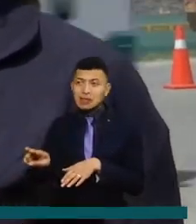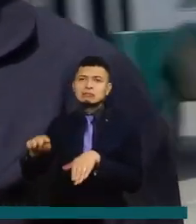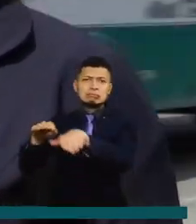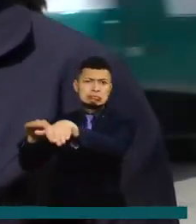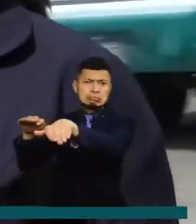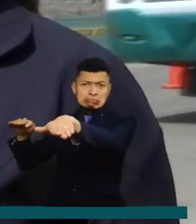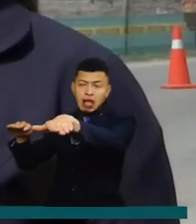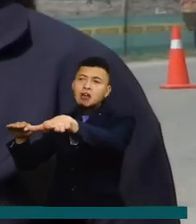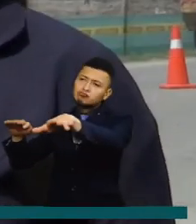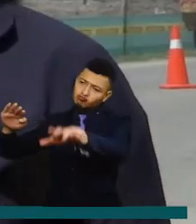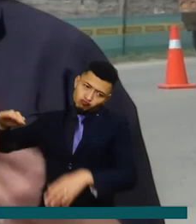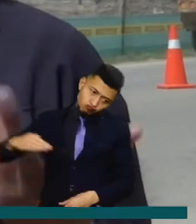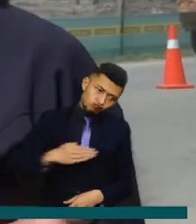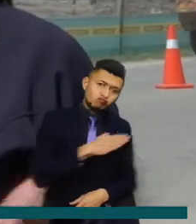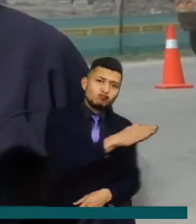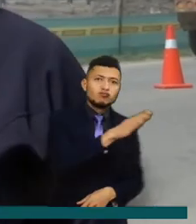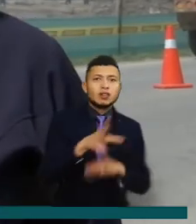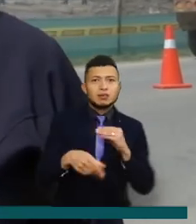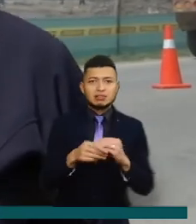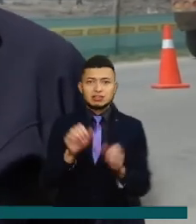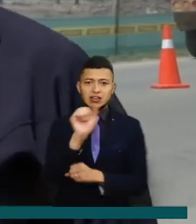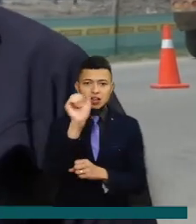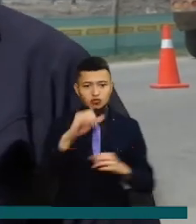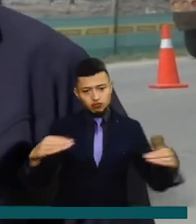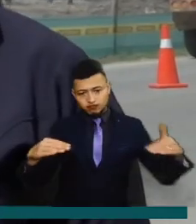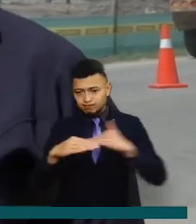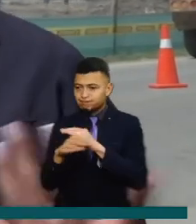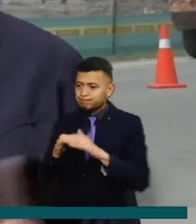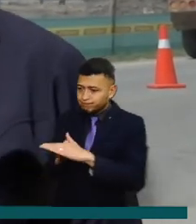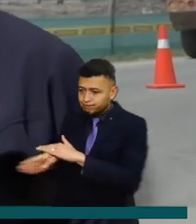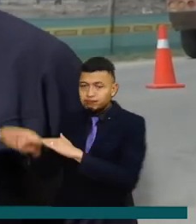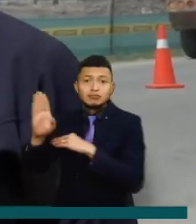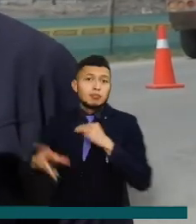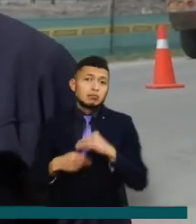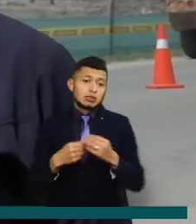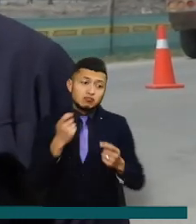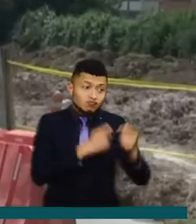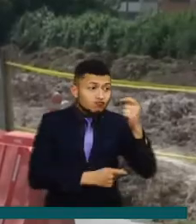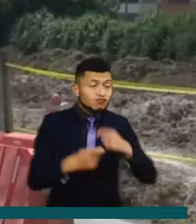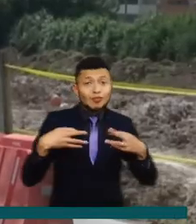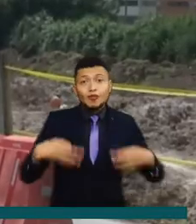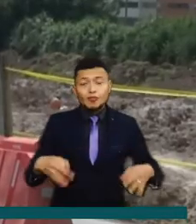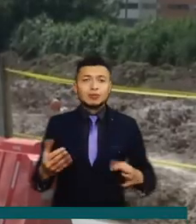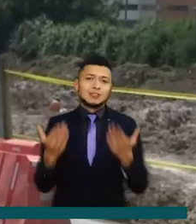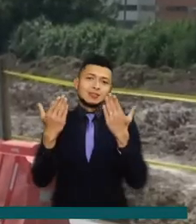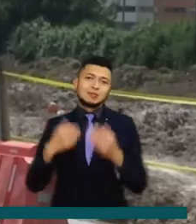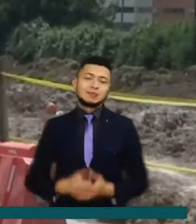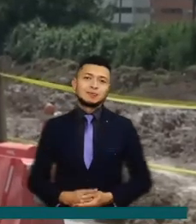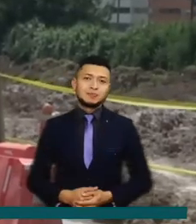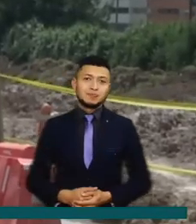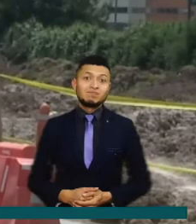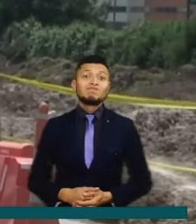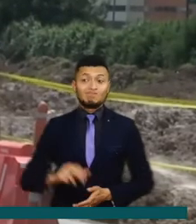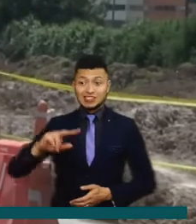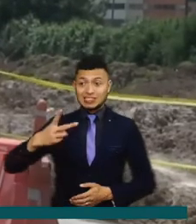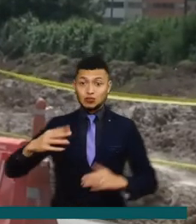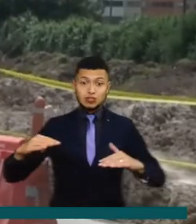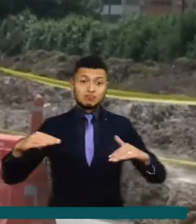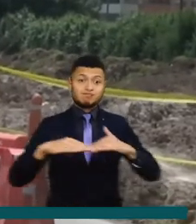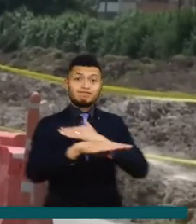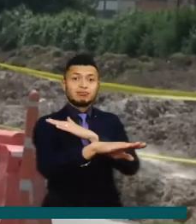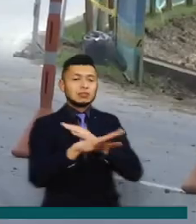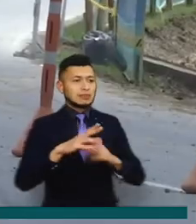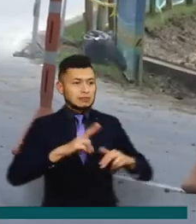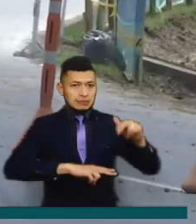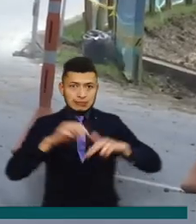tengan cómo ingresar. Y pues para nosotros también nos sirve, para nosotros los trabajadores informales. Con la construcción de esta segunda calzada, el